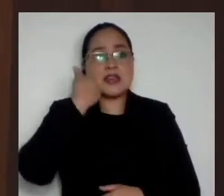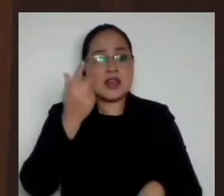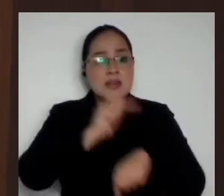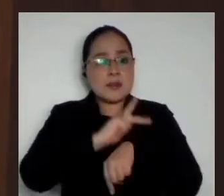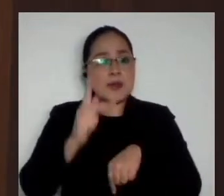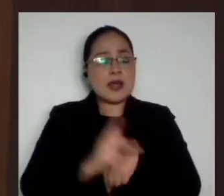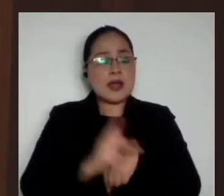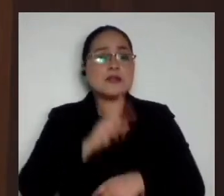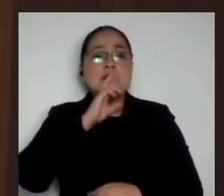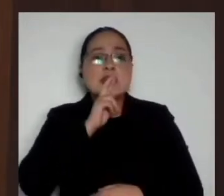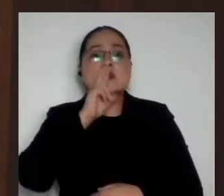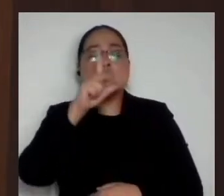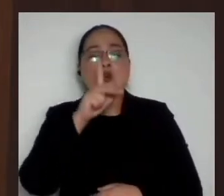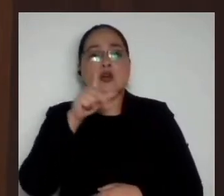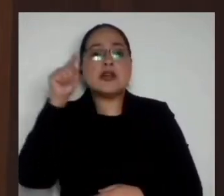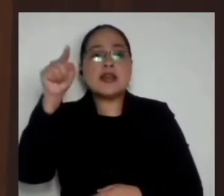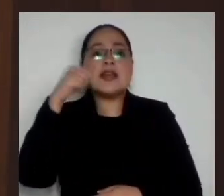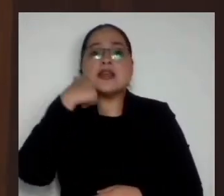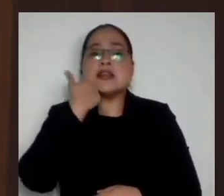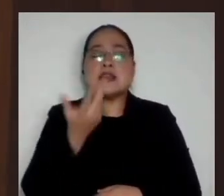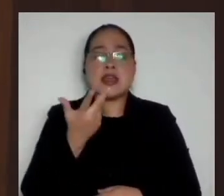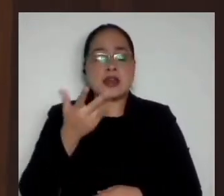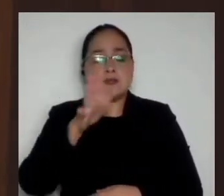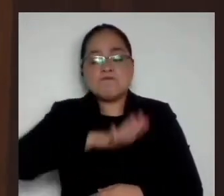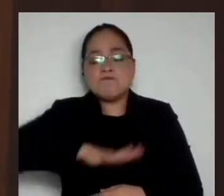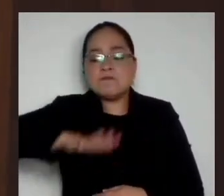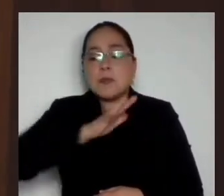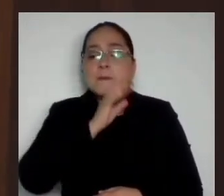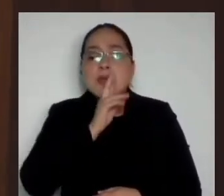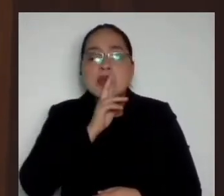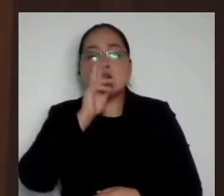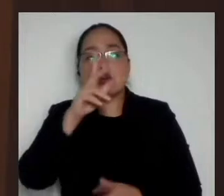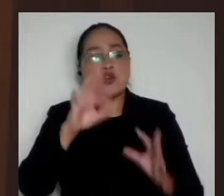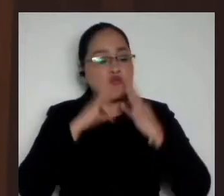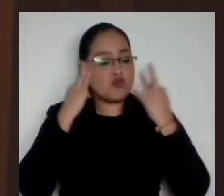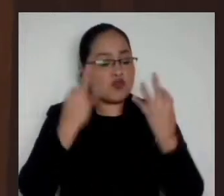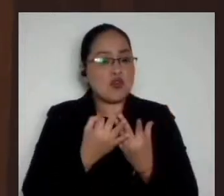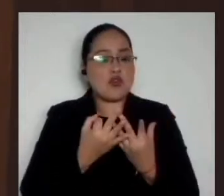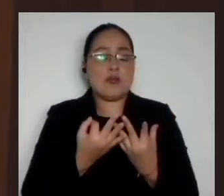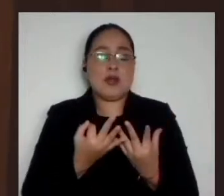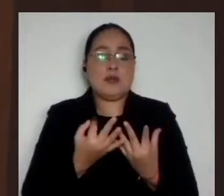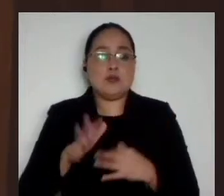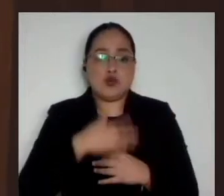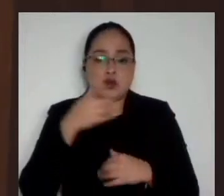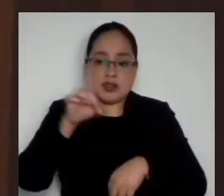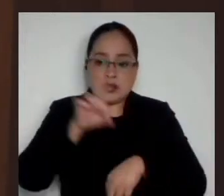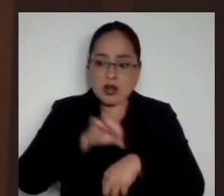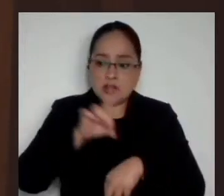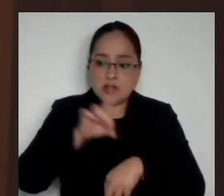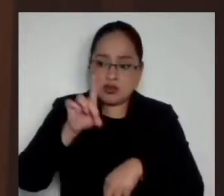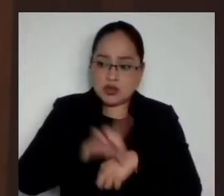mejores condiciones. Y por eso tenemos que trabajar día a día e ir construyendo